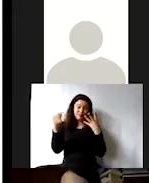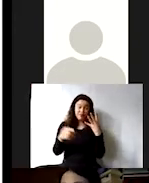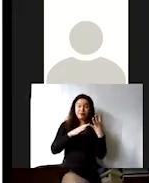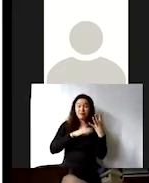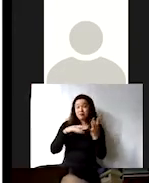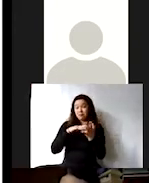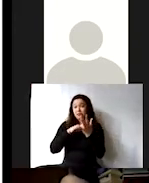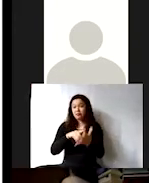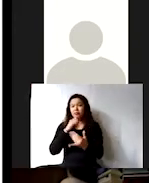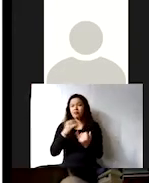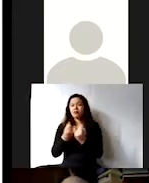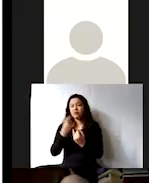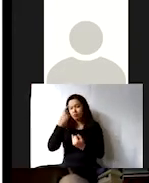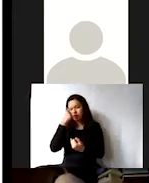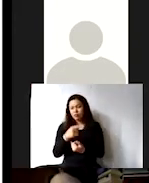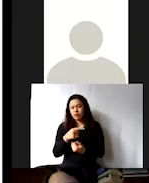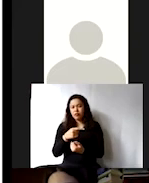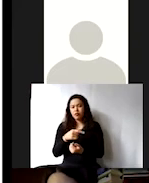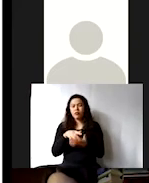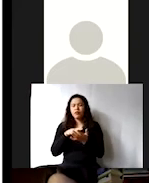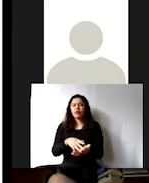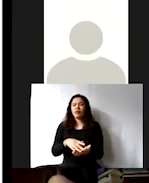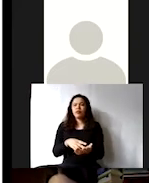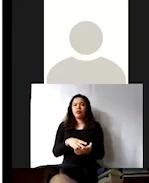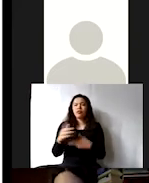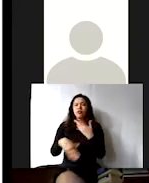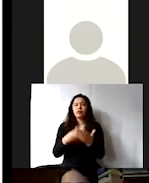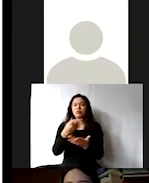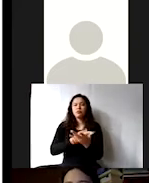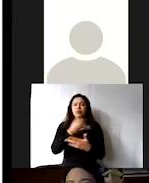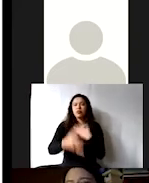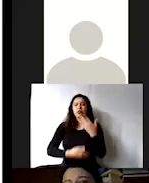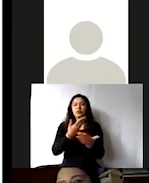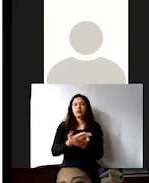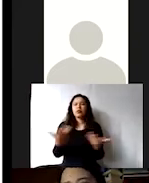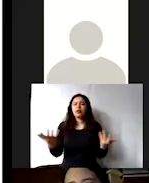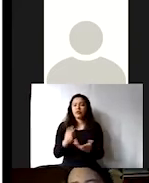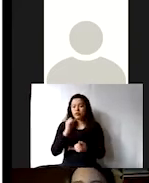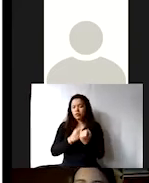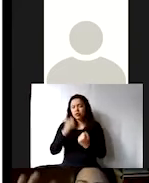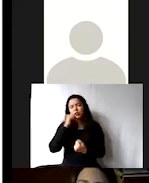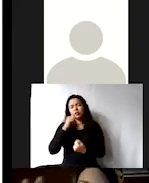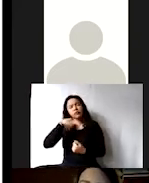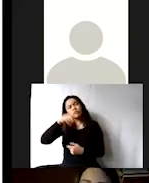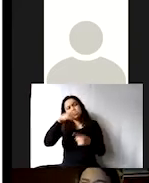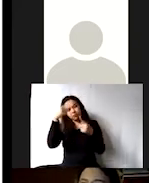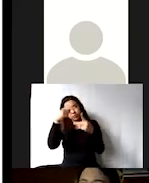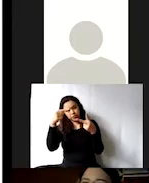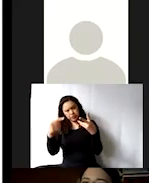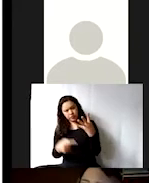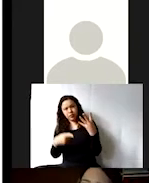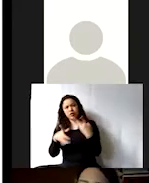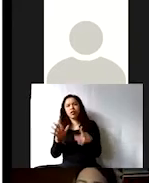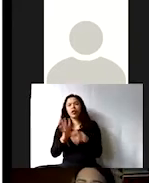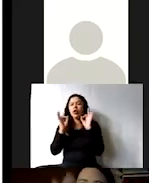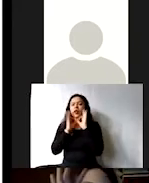plantear eso les puede ayudar mucho a plantear algún proyecto. Entonces, siempre es bueno que tengan identificados aquellos que hacen de manera